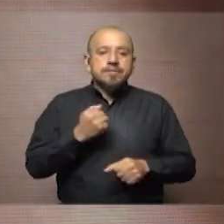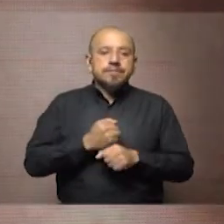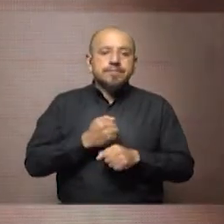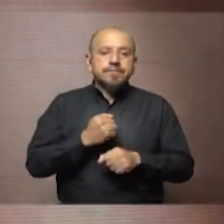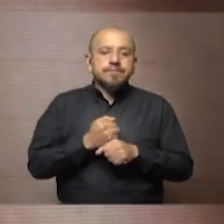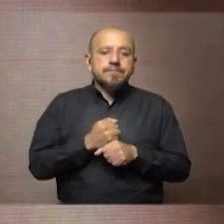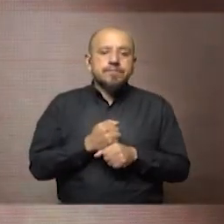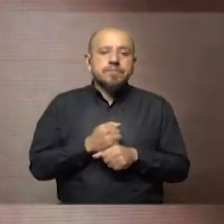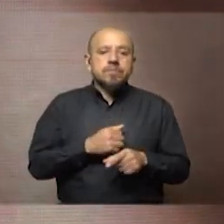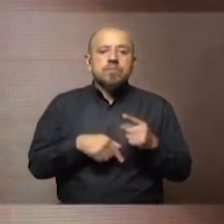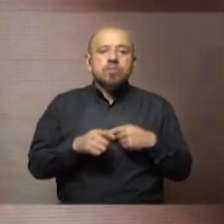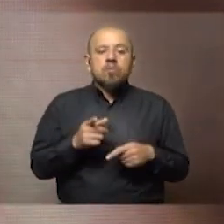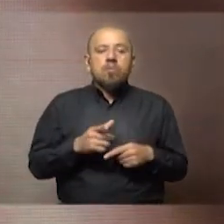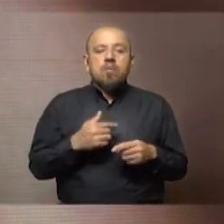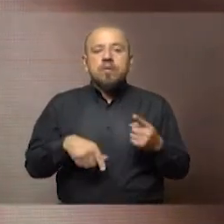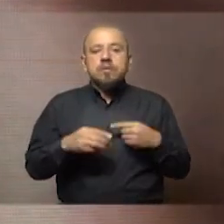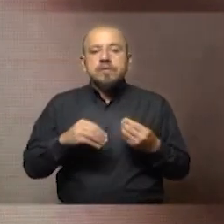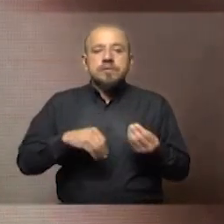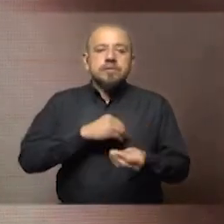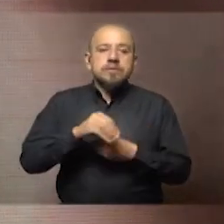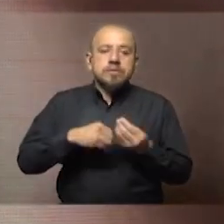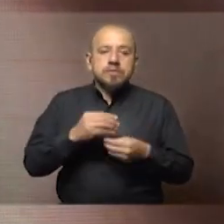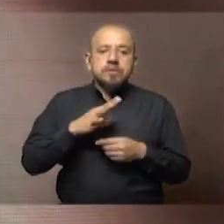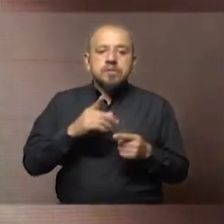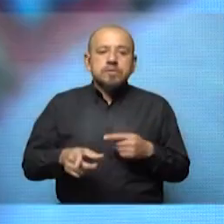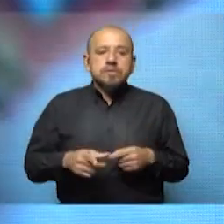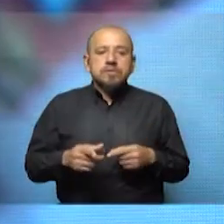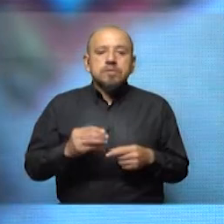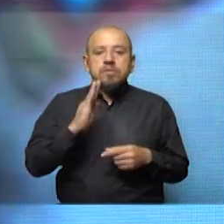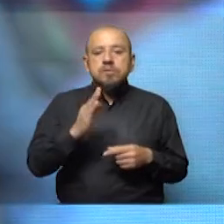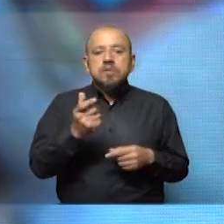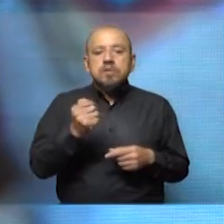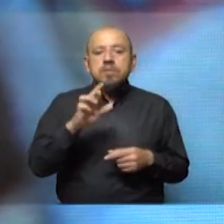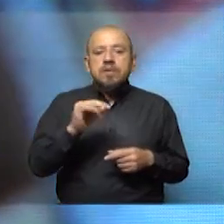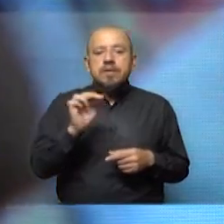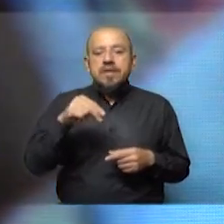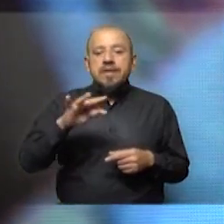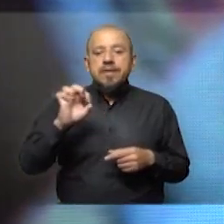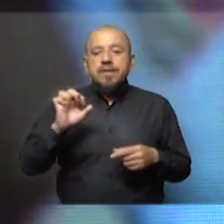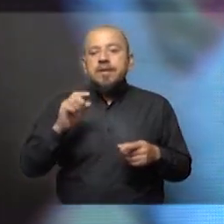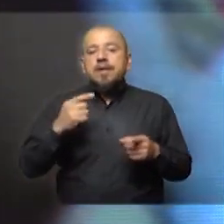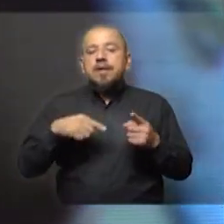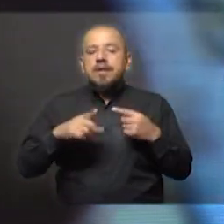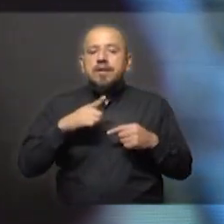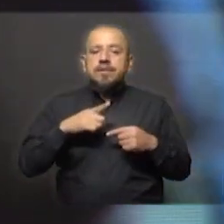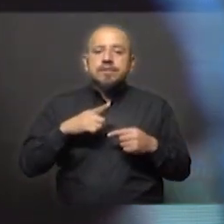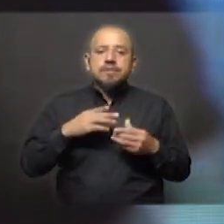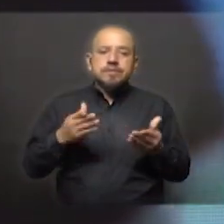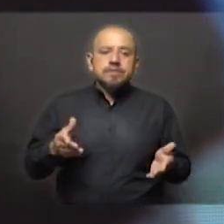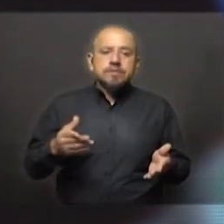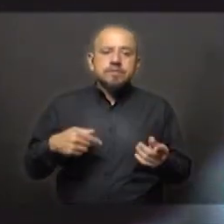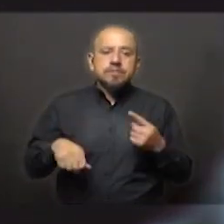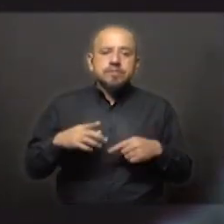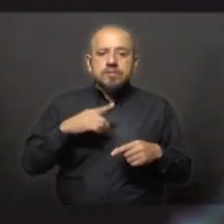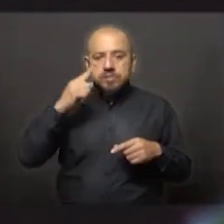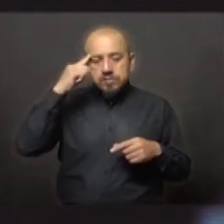con digamos la dimensión del parentesco coloca también el parentesco como una un punto de vista clave para